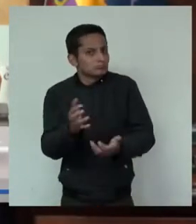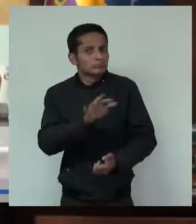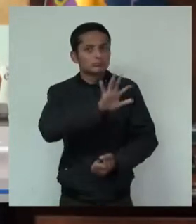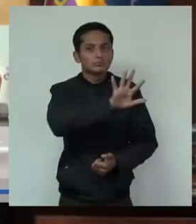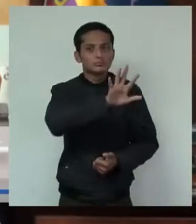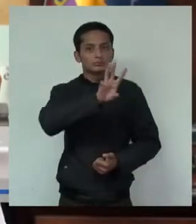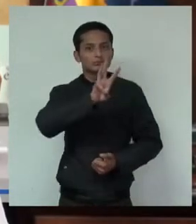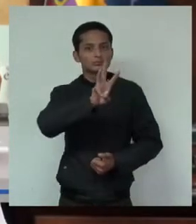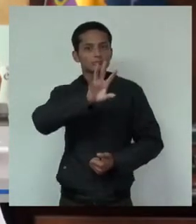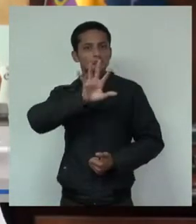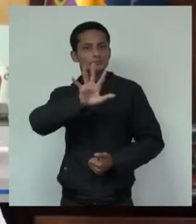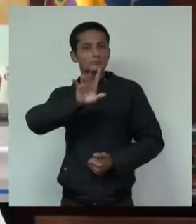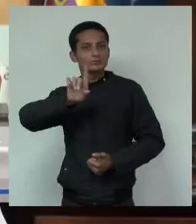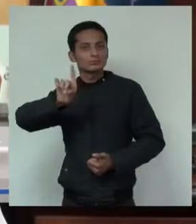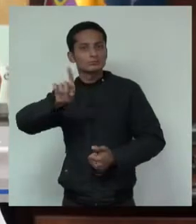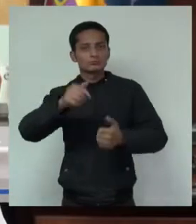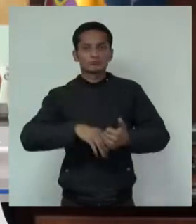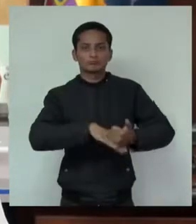elegirán a